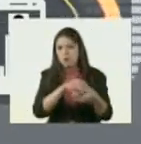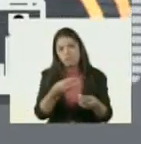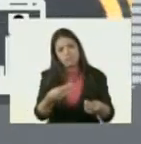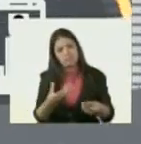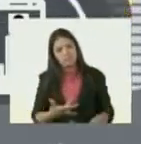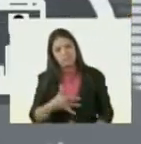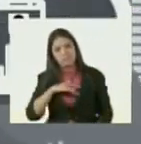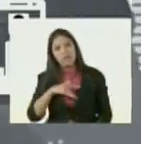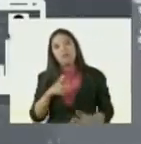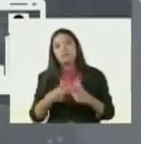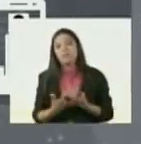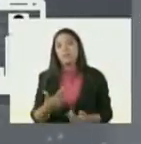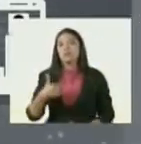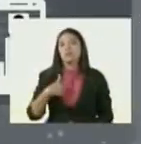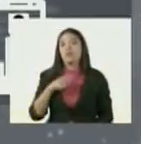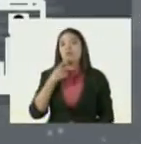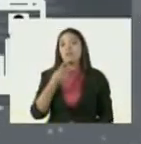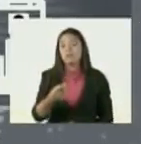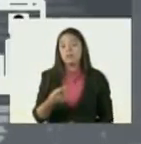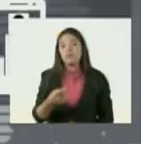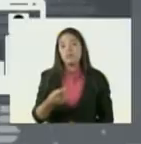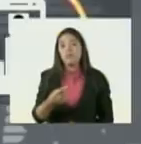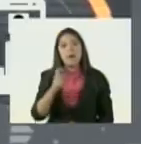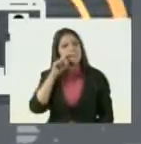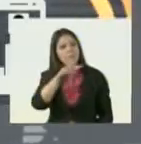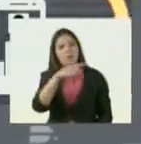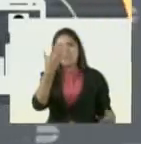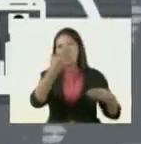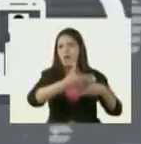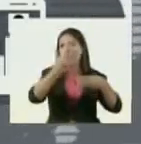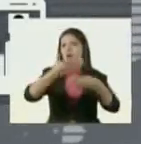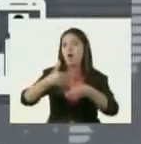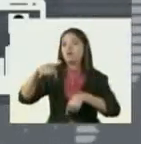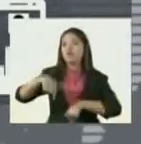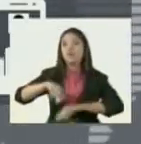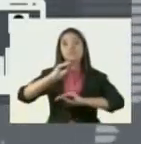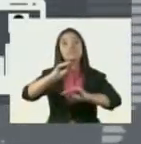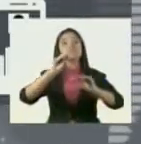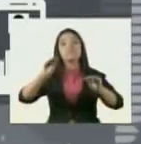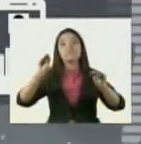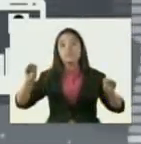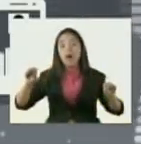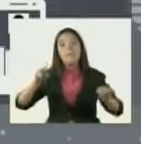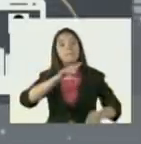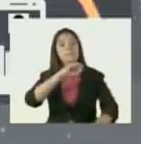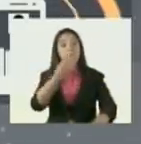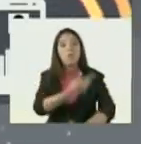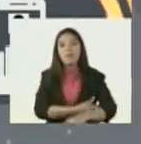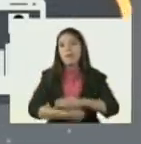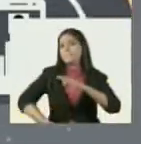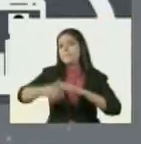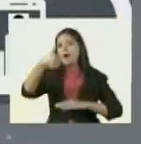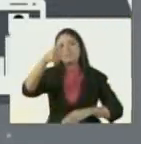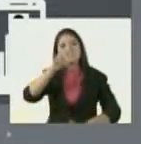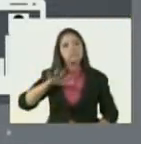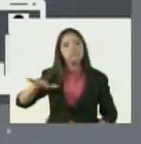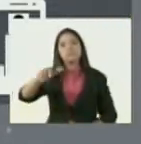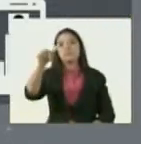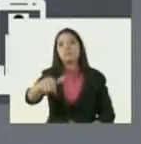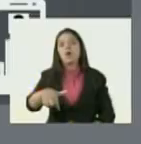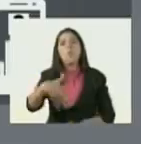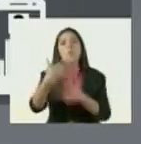eso, cuando yo vi el juego trancado, yo convoqué al poder más grande que existe en la patria, el